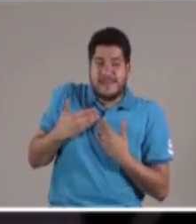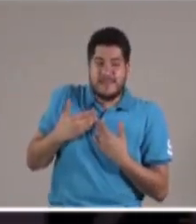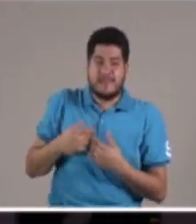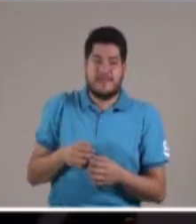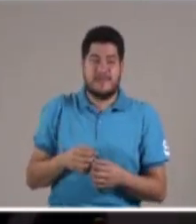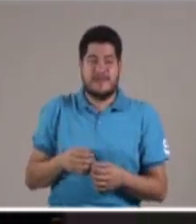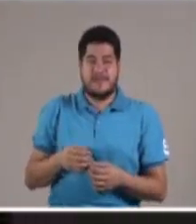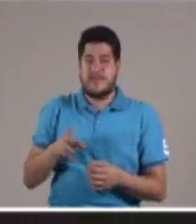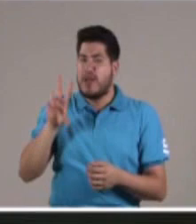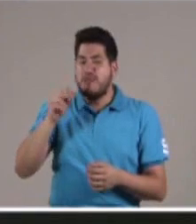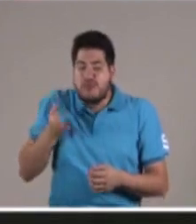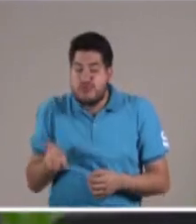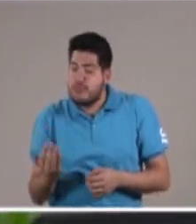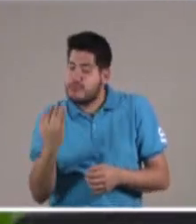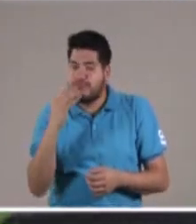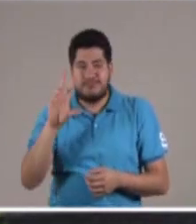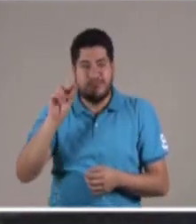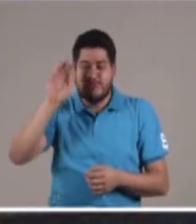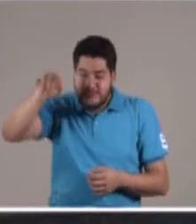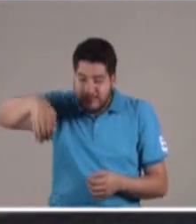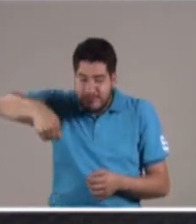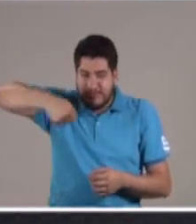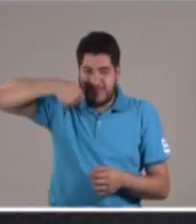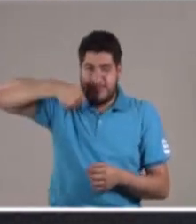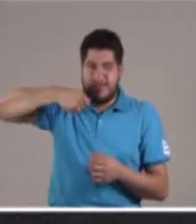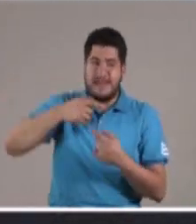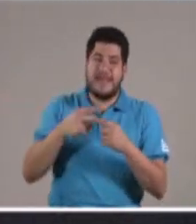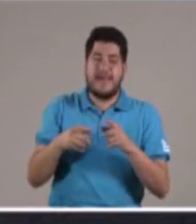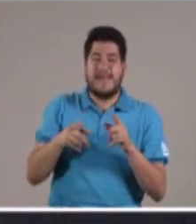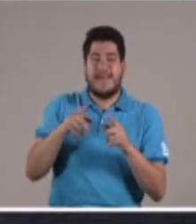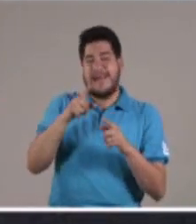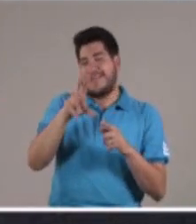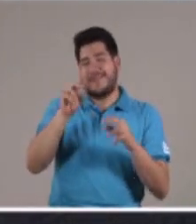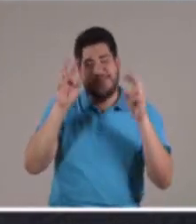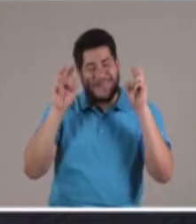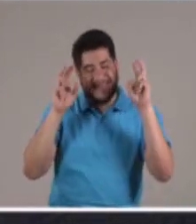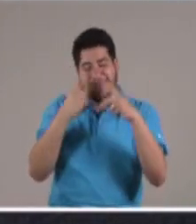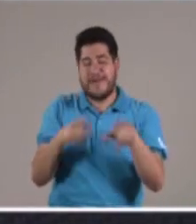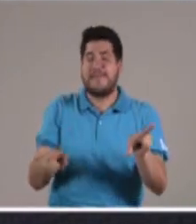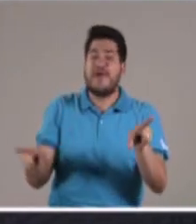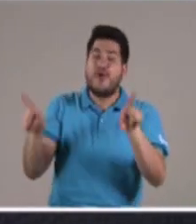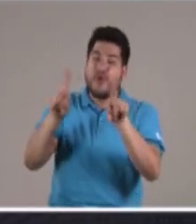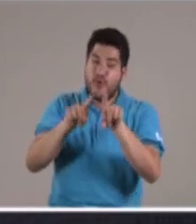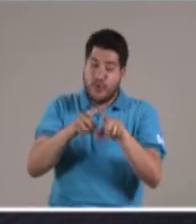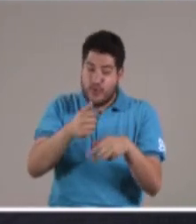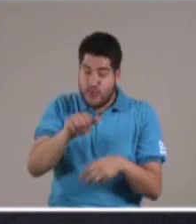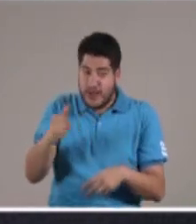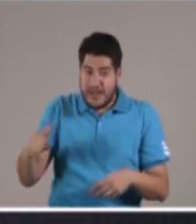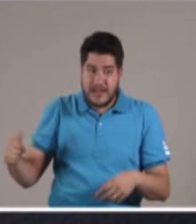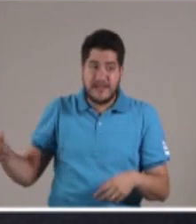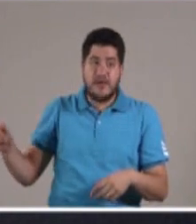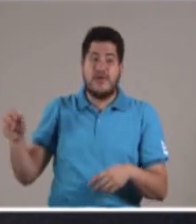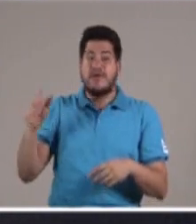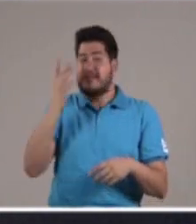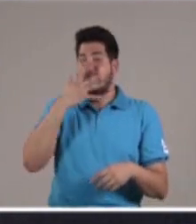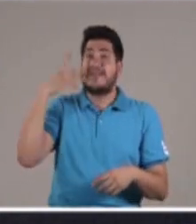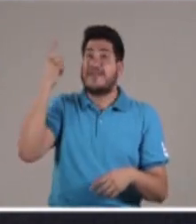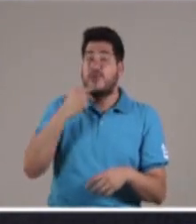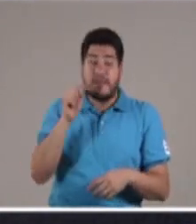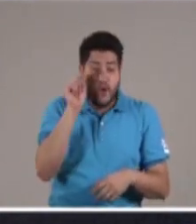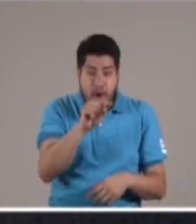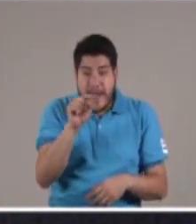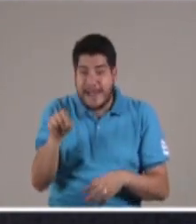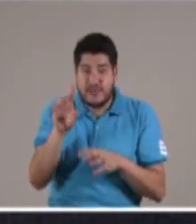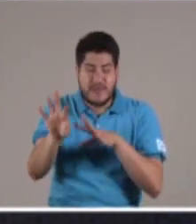pero fue junto a las aguas ese no es el tema pues pero fue junto a las aguas donde Dios dijo esos Esos son los